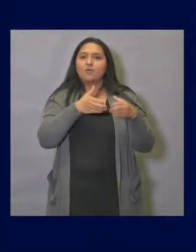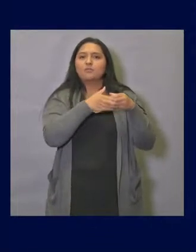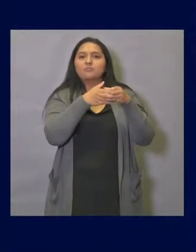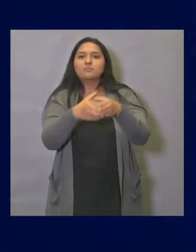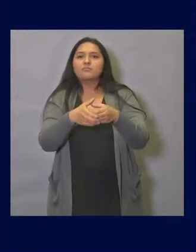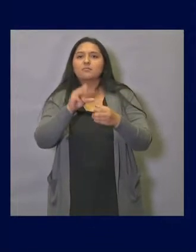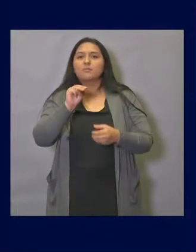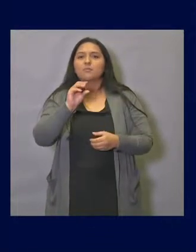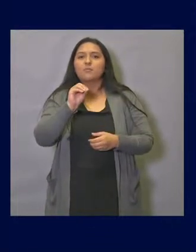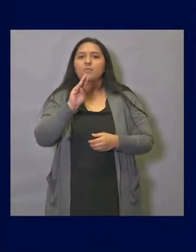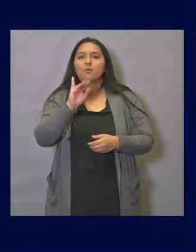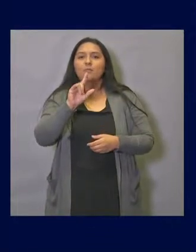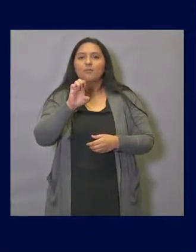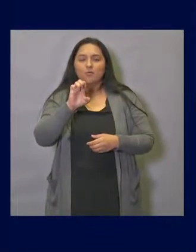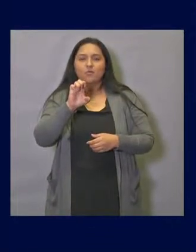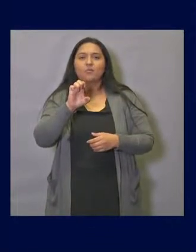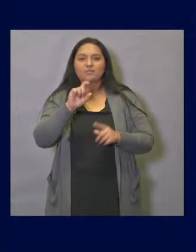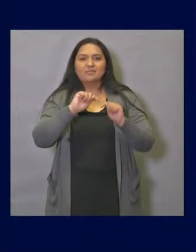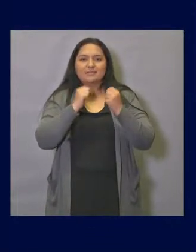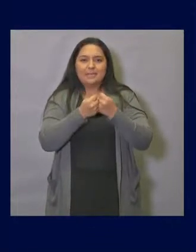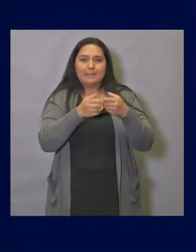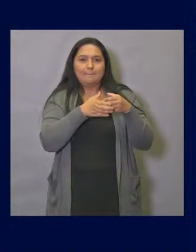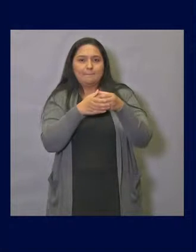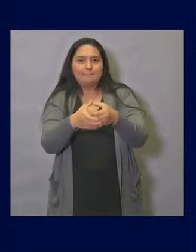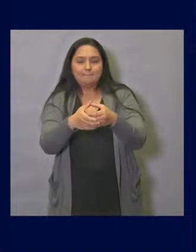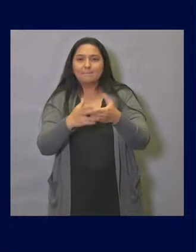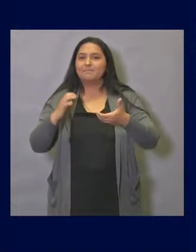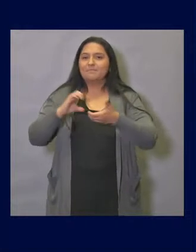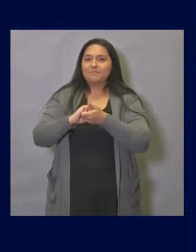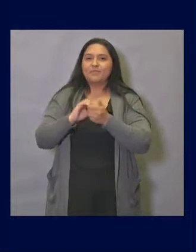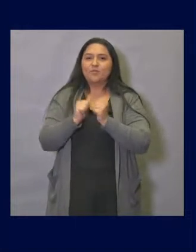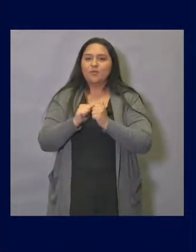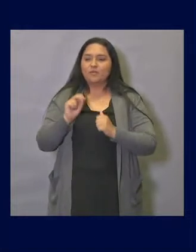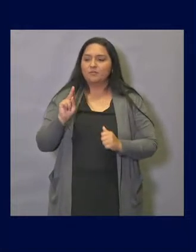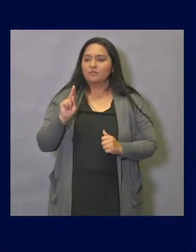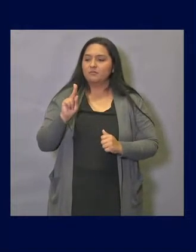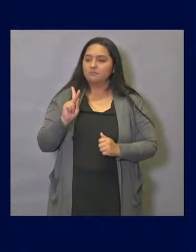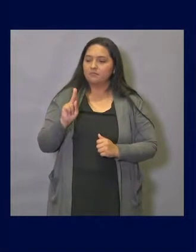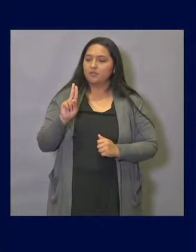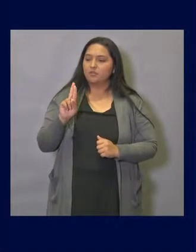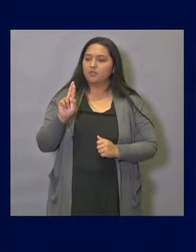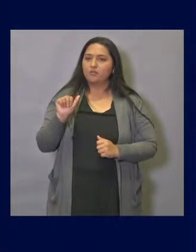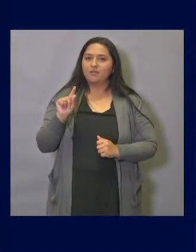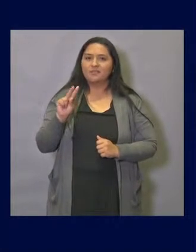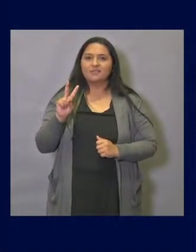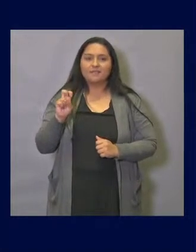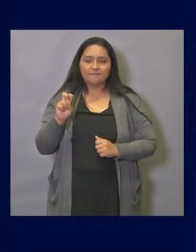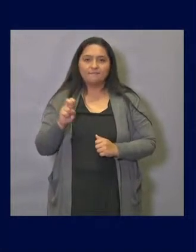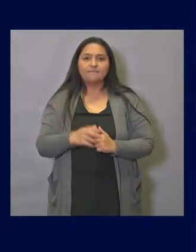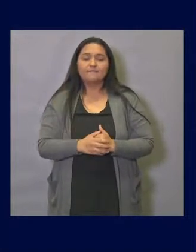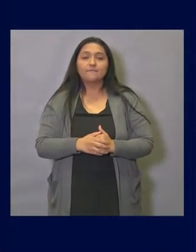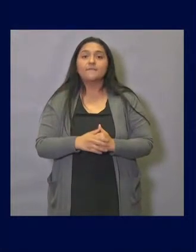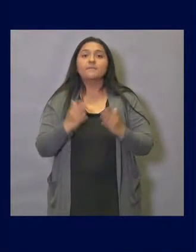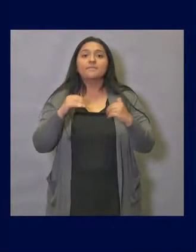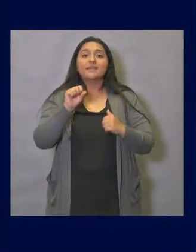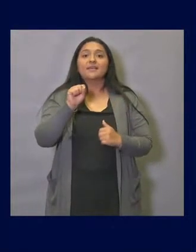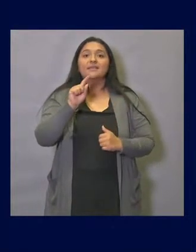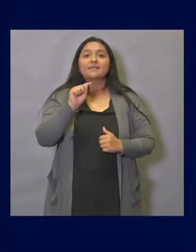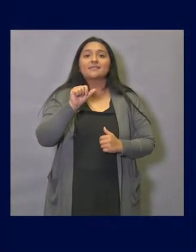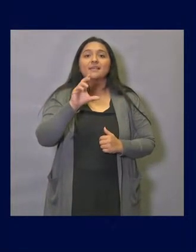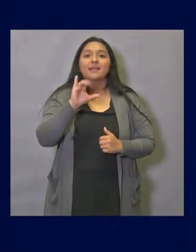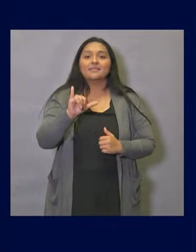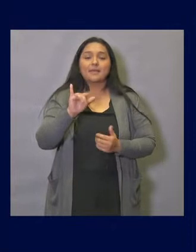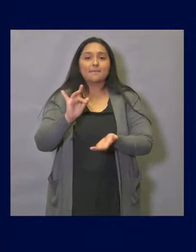asociación con la compañía Curative. Y Stacy Medical vacunará a los fabricantes